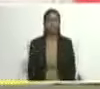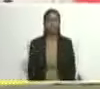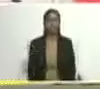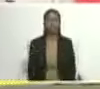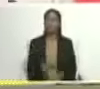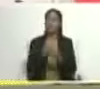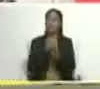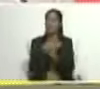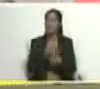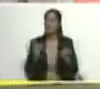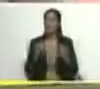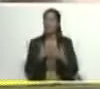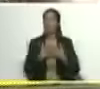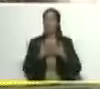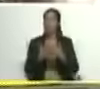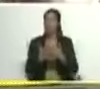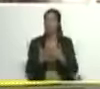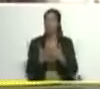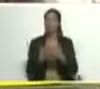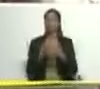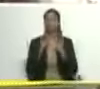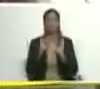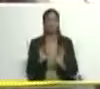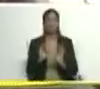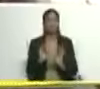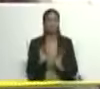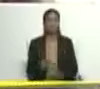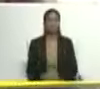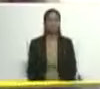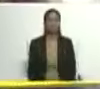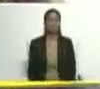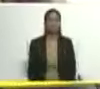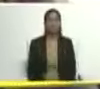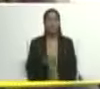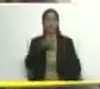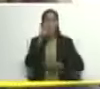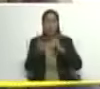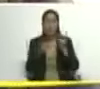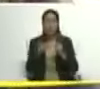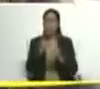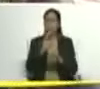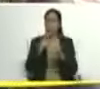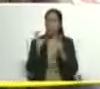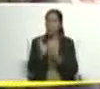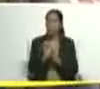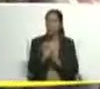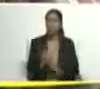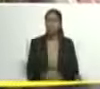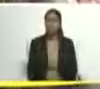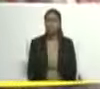Independiente y soberana. Hoy más que nunca independiente. En lo político, en lo cultural.